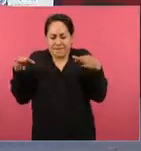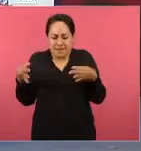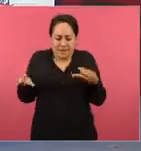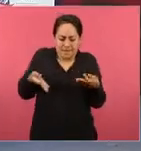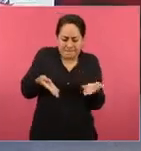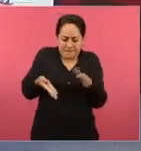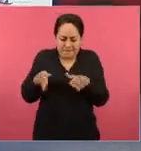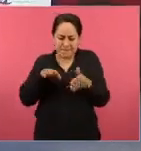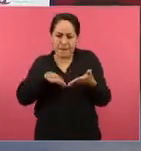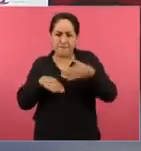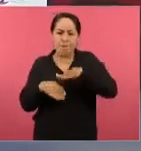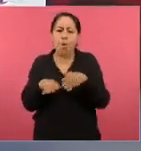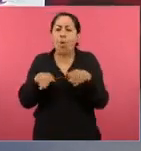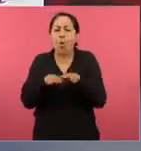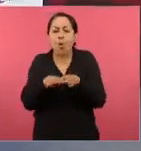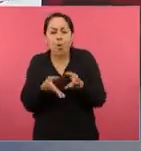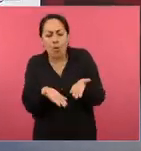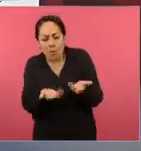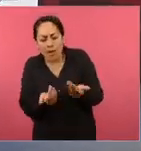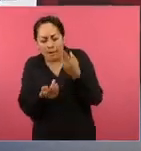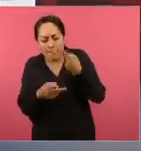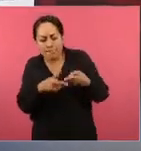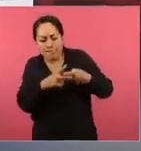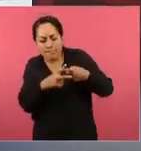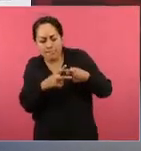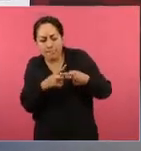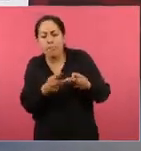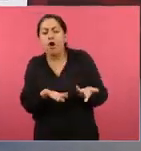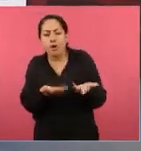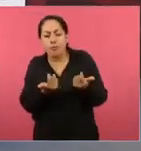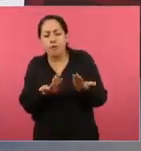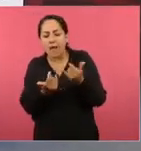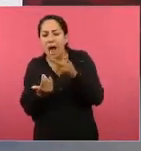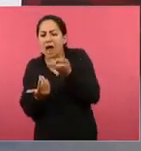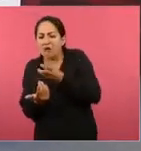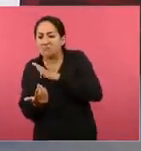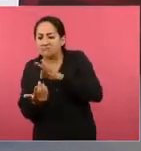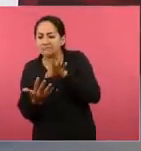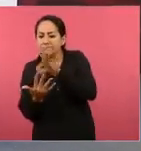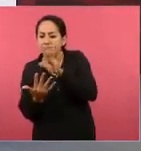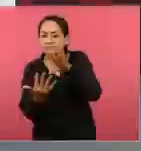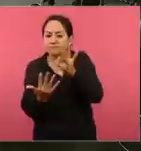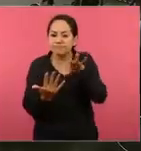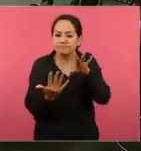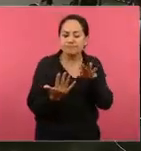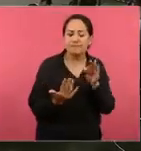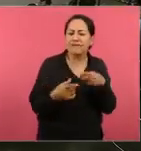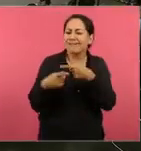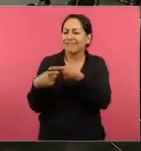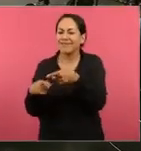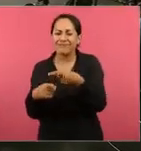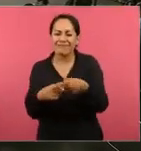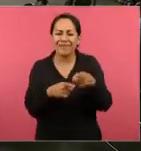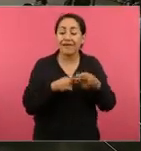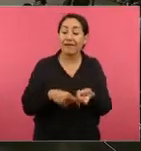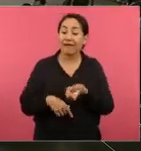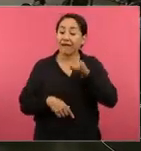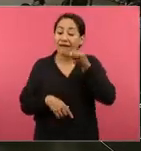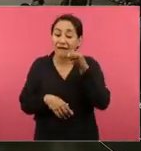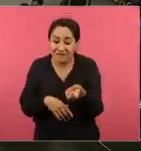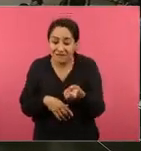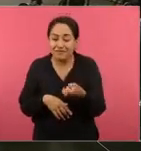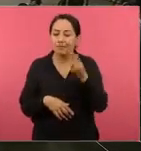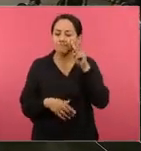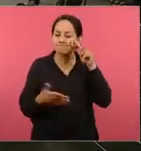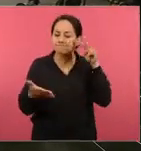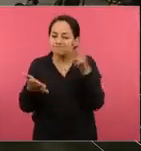formar polígonos regulares. Entonces las variantes son muchas. Eso es lo que van a encontrar, no